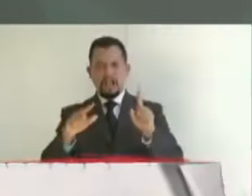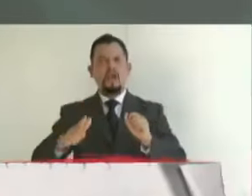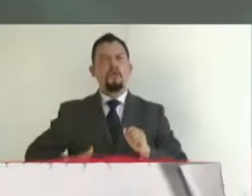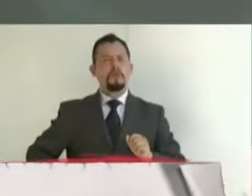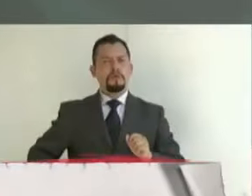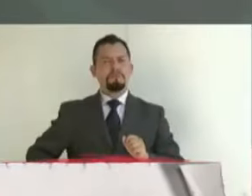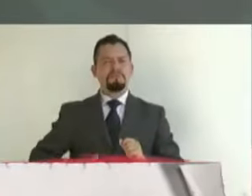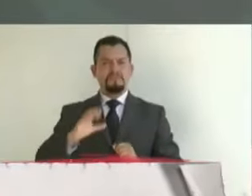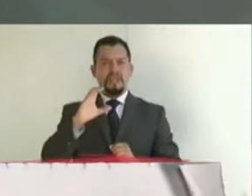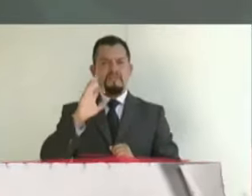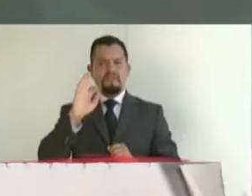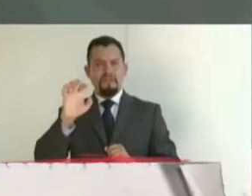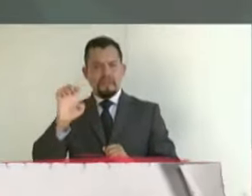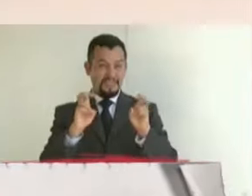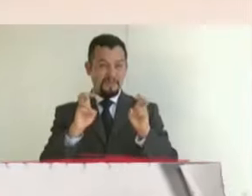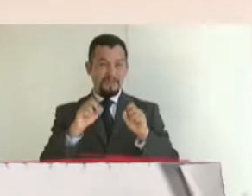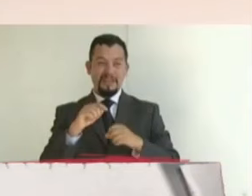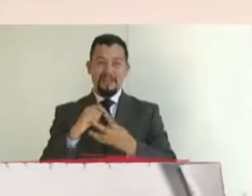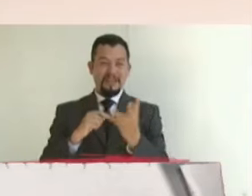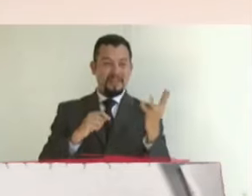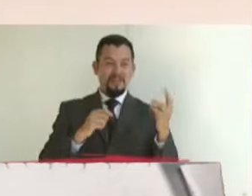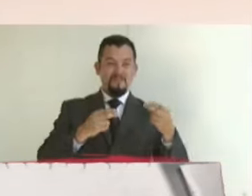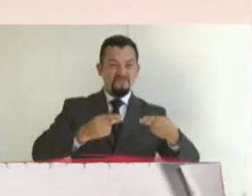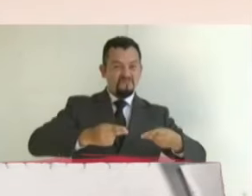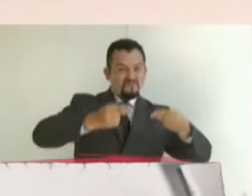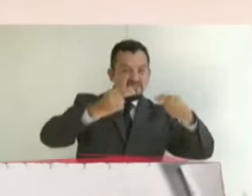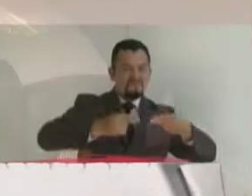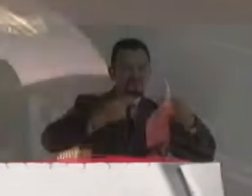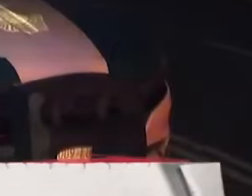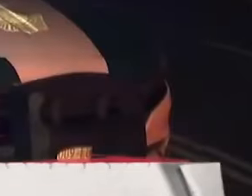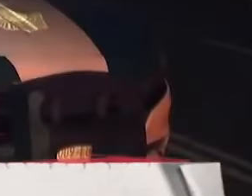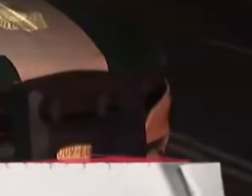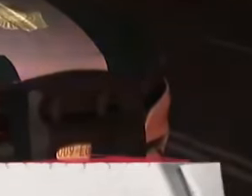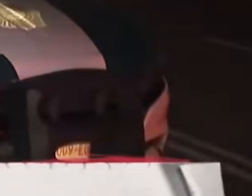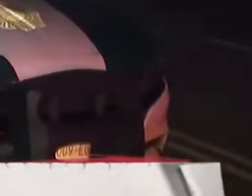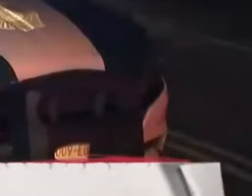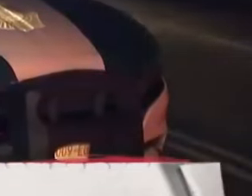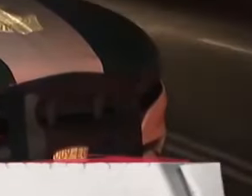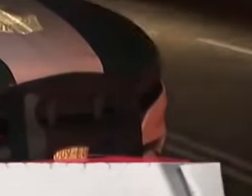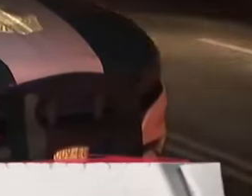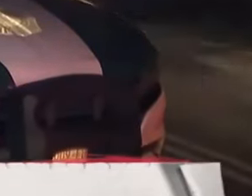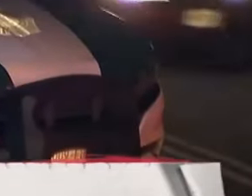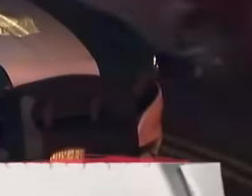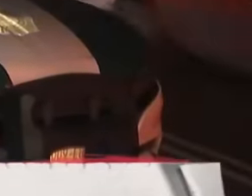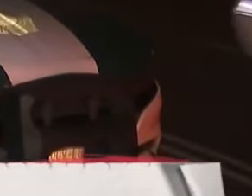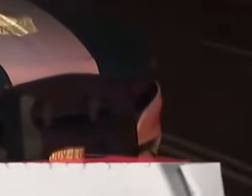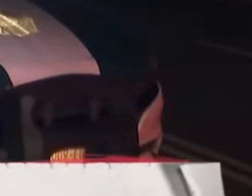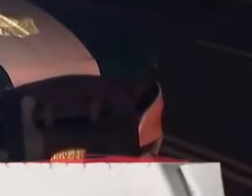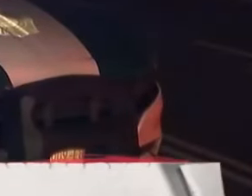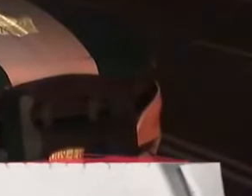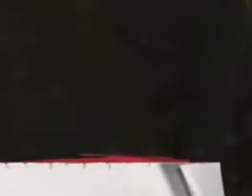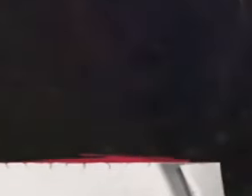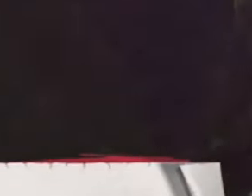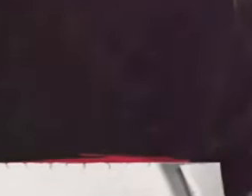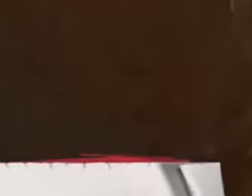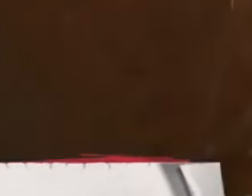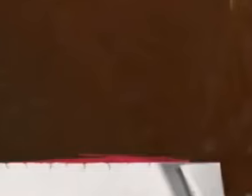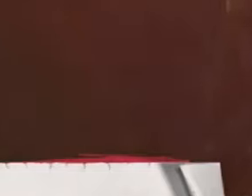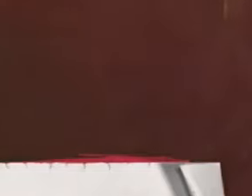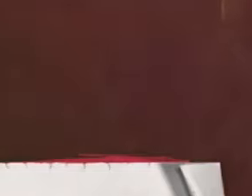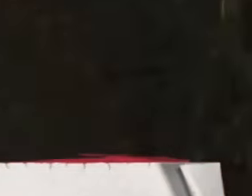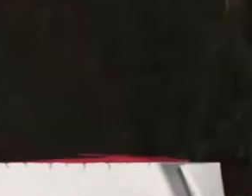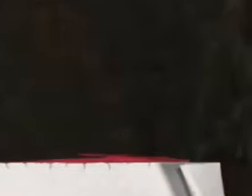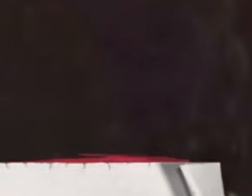índices delictivos ante el consejo coordinador empresarial explicó que la estrategia estará basada en atender las causas de la inseguridad y que los jóvenes